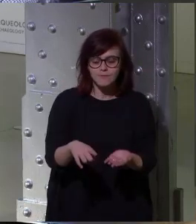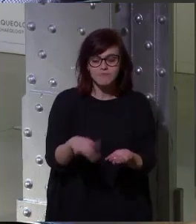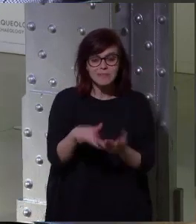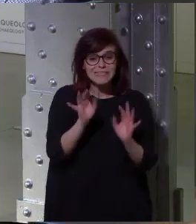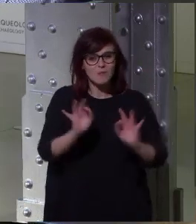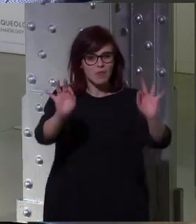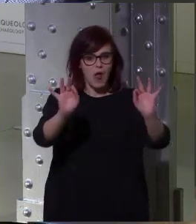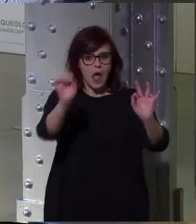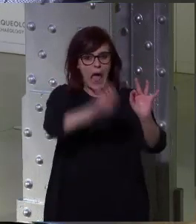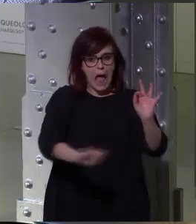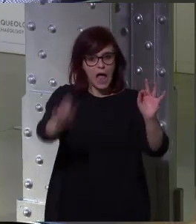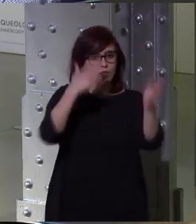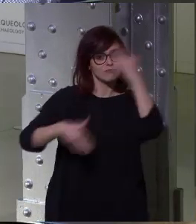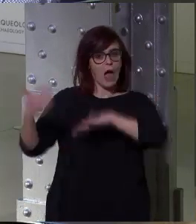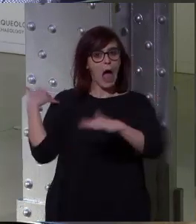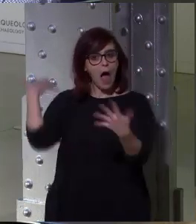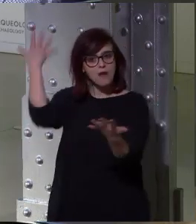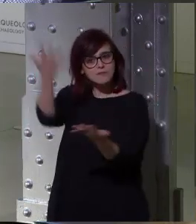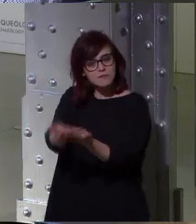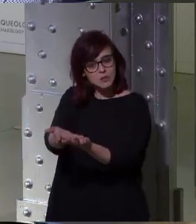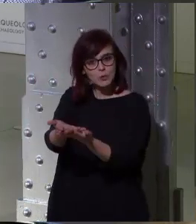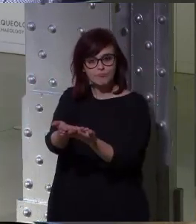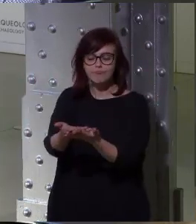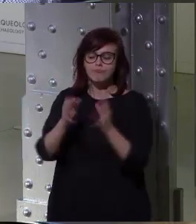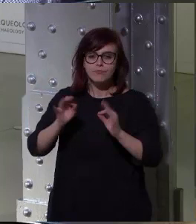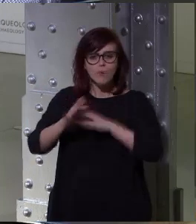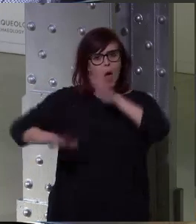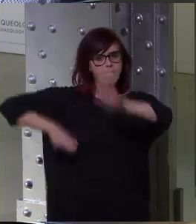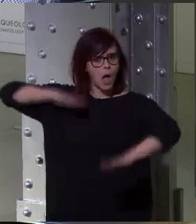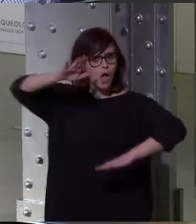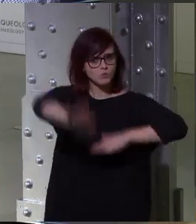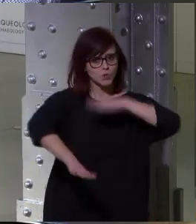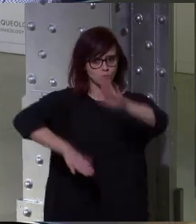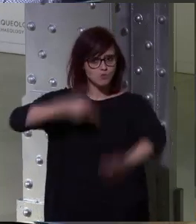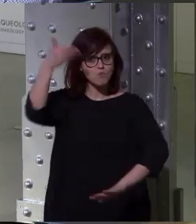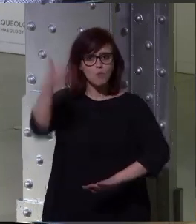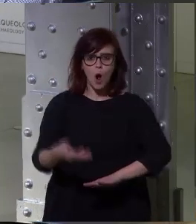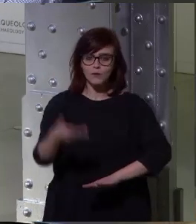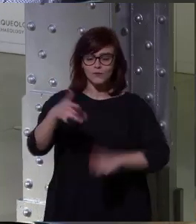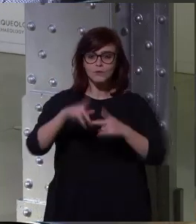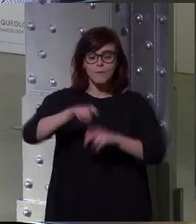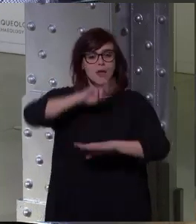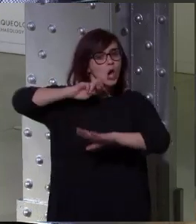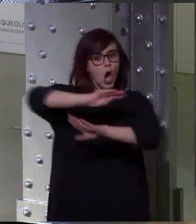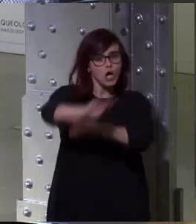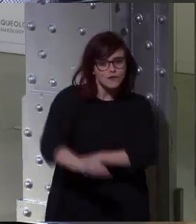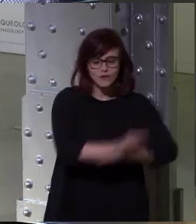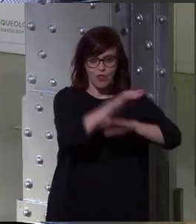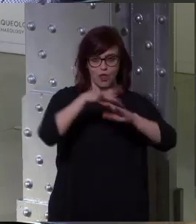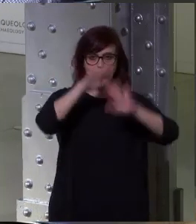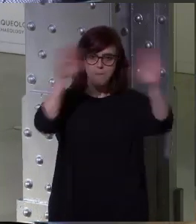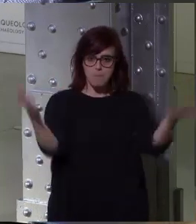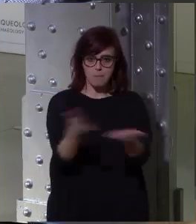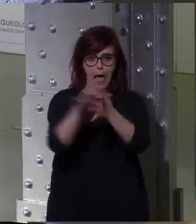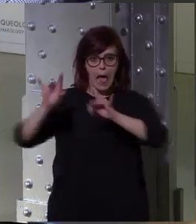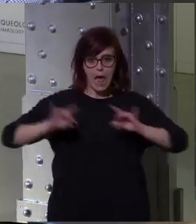Realmente, especialmente en los últimos años, ha tenido pasos muy importantes para trabajar también en la conservación de este